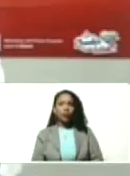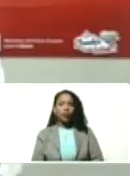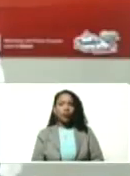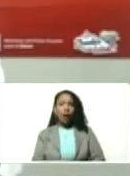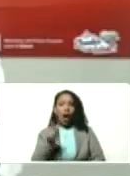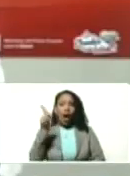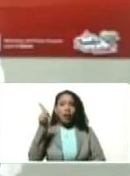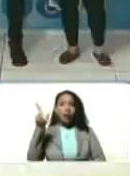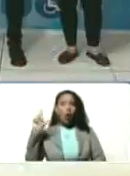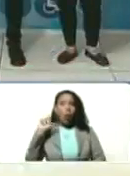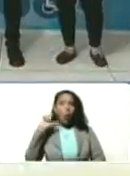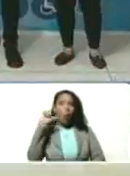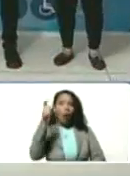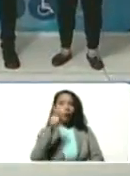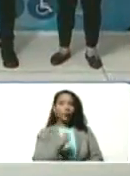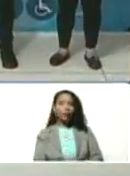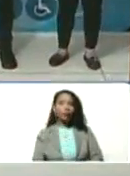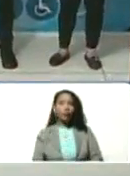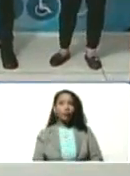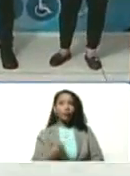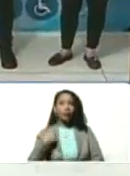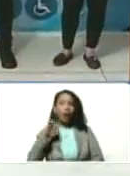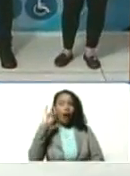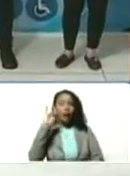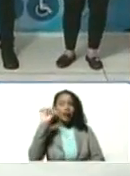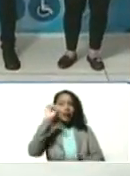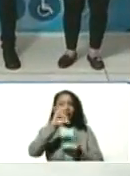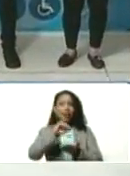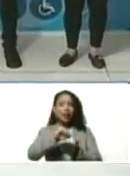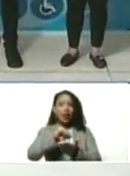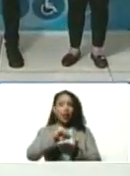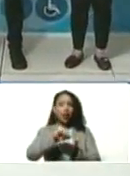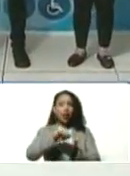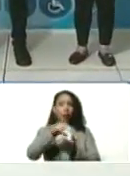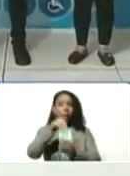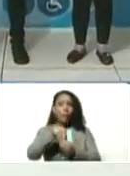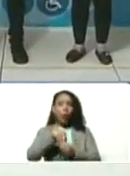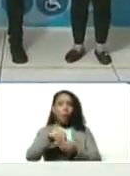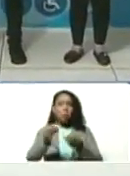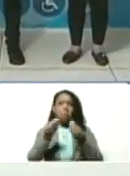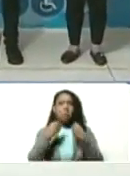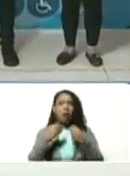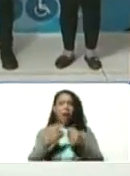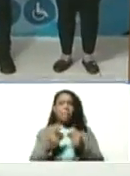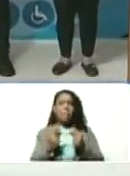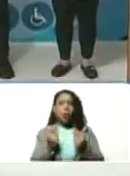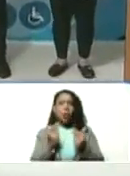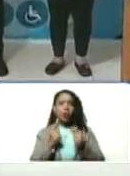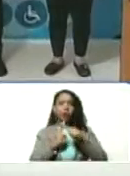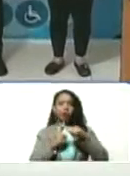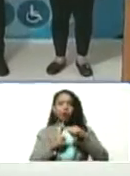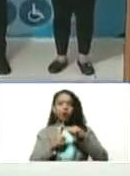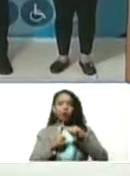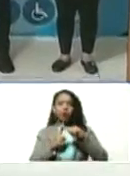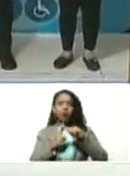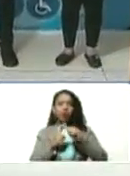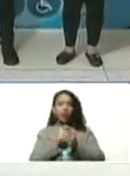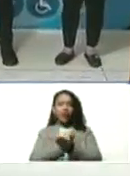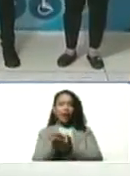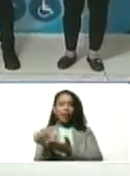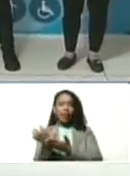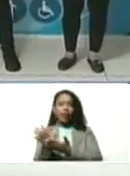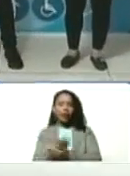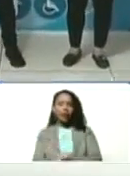Allá en el Guárico tenemos un centro de atención para dispositivos